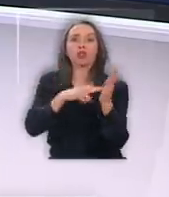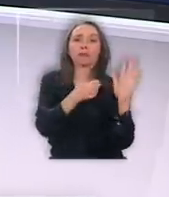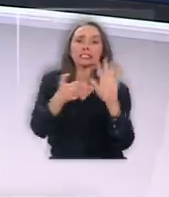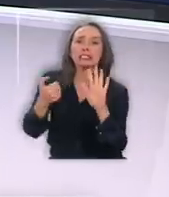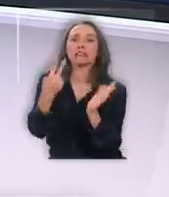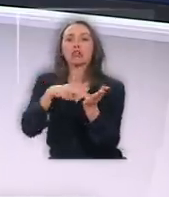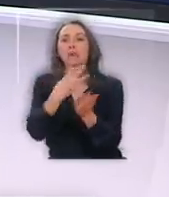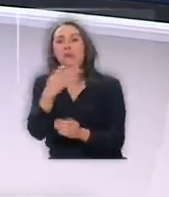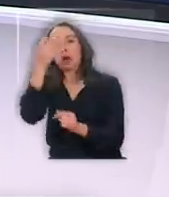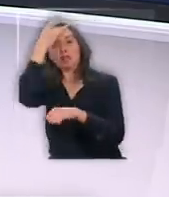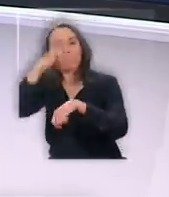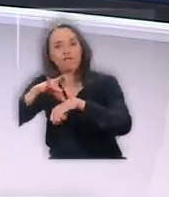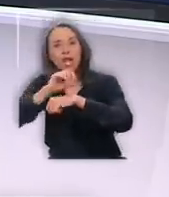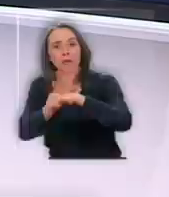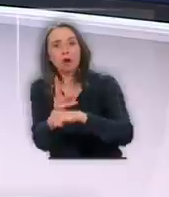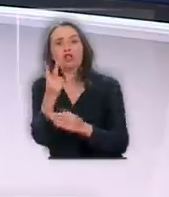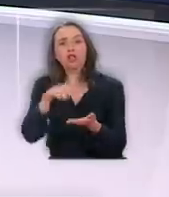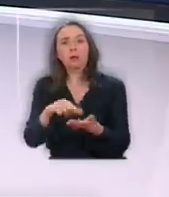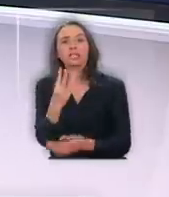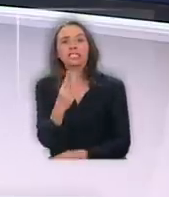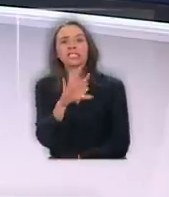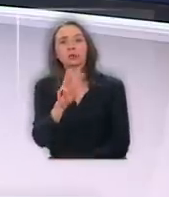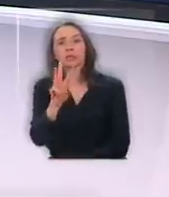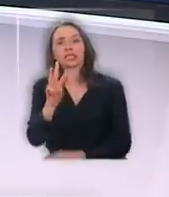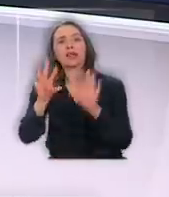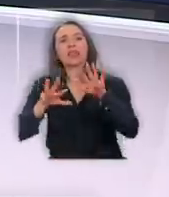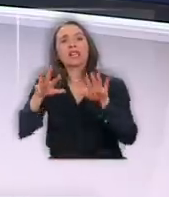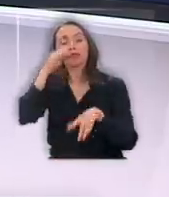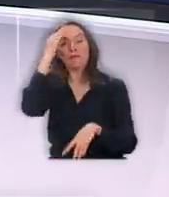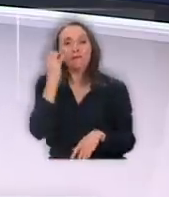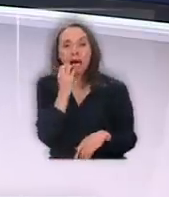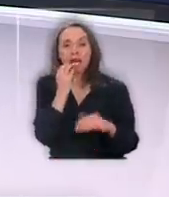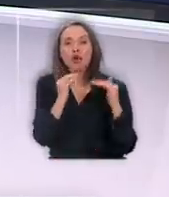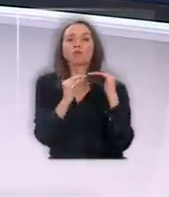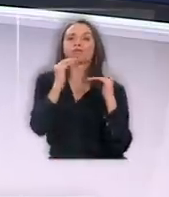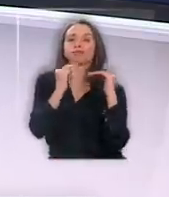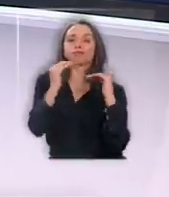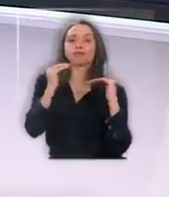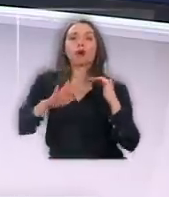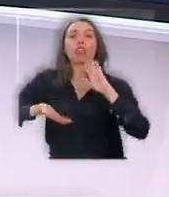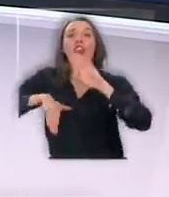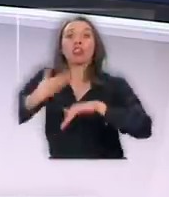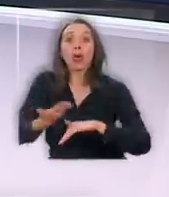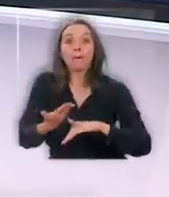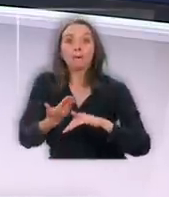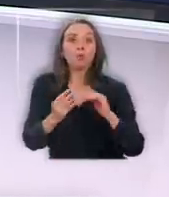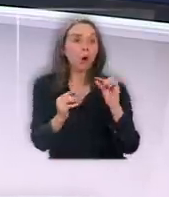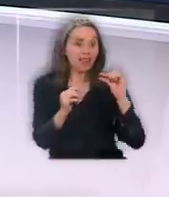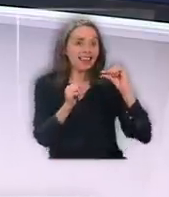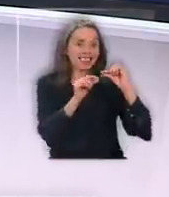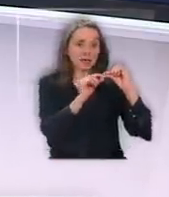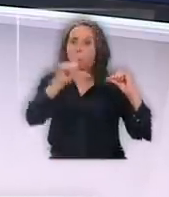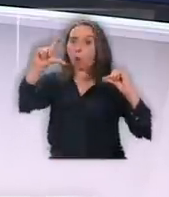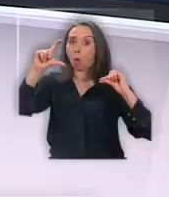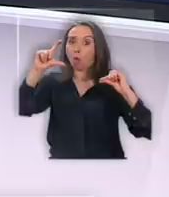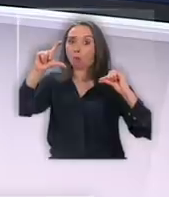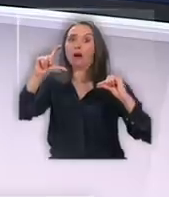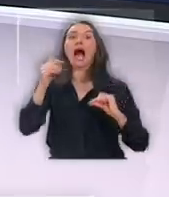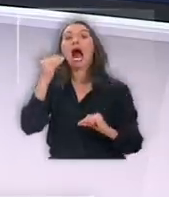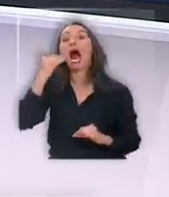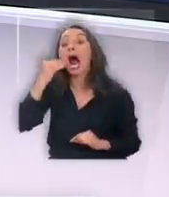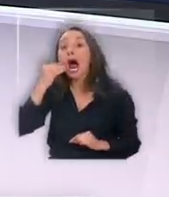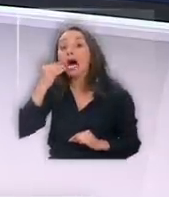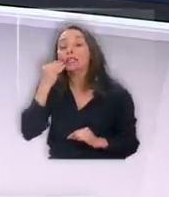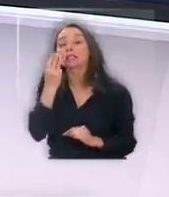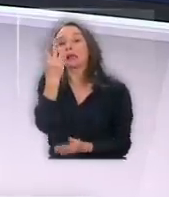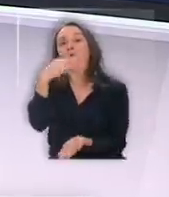2.600, 2.400, 2.353 por ahí por el 19 de mayo. Sin embargo, luego tuvimos un nuevo salto y pasamos casi a